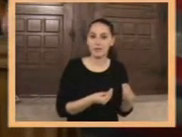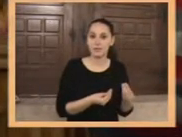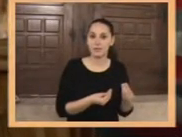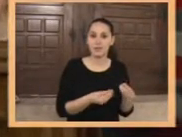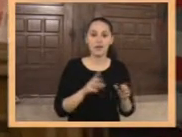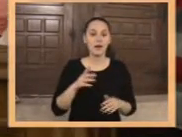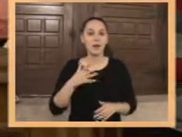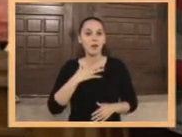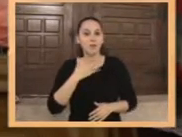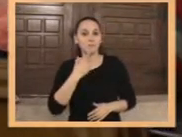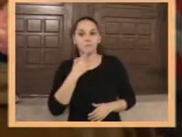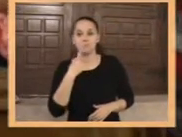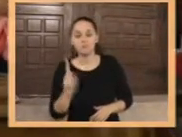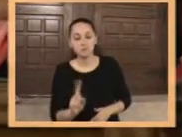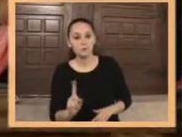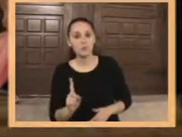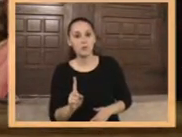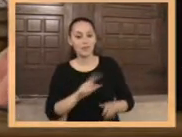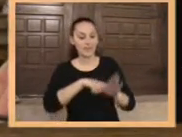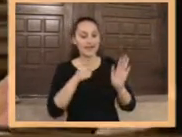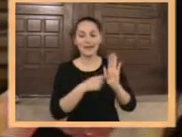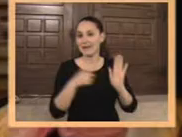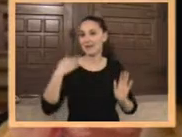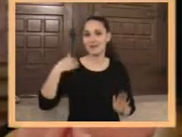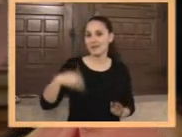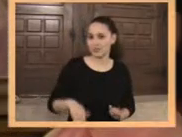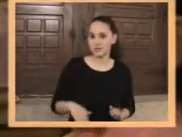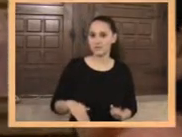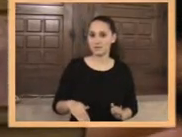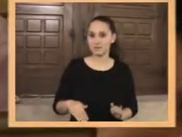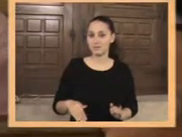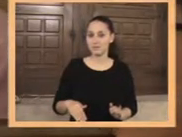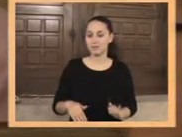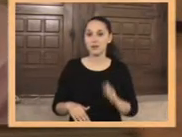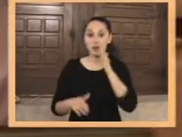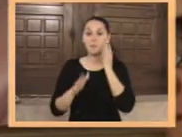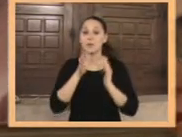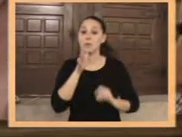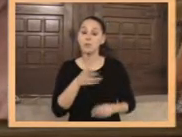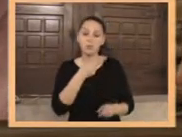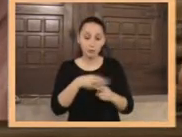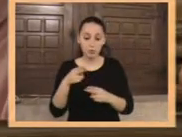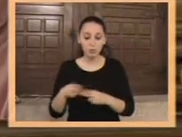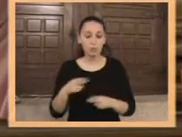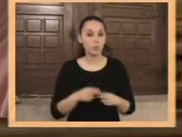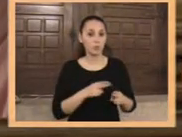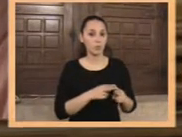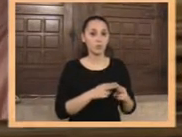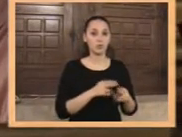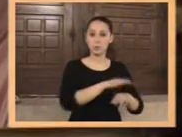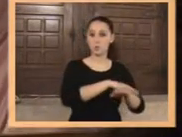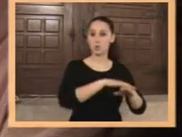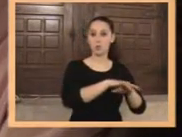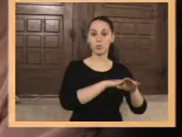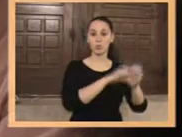ese anteproyecto se está negociando precisamente por todos los partidos políticos que están representados en la Asamblea de Extremadura, por el Partido